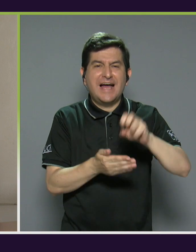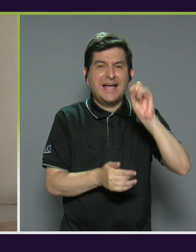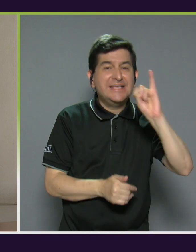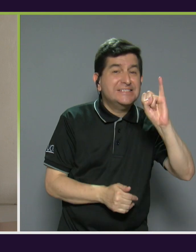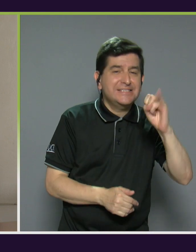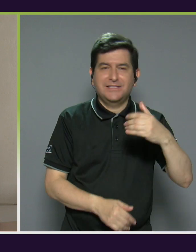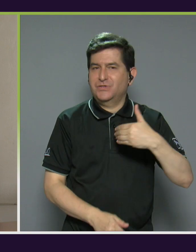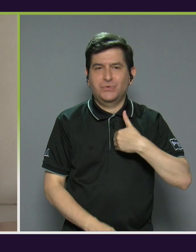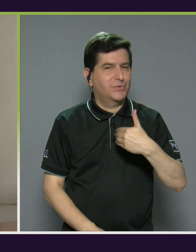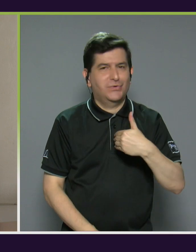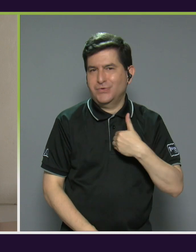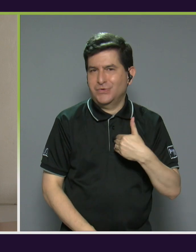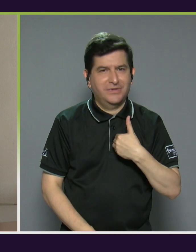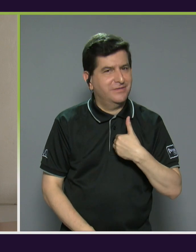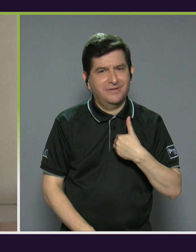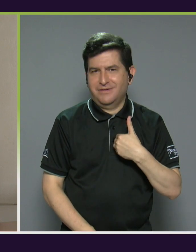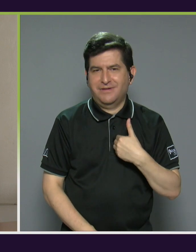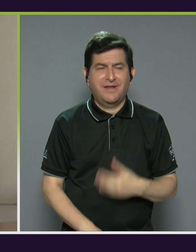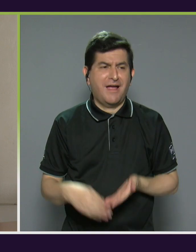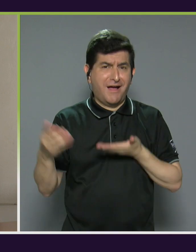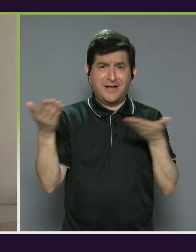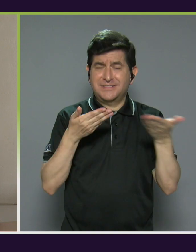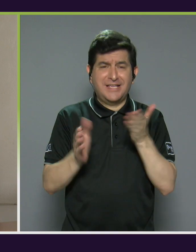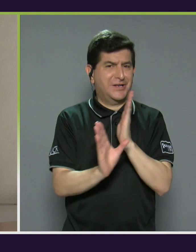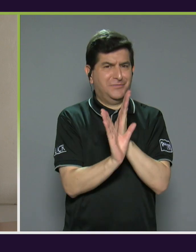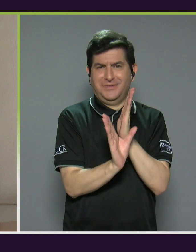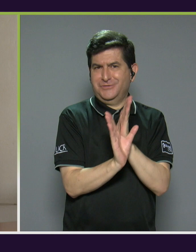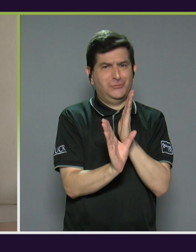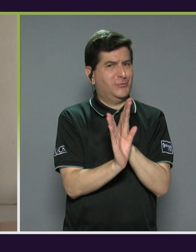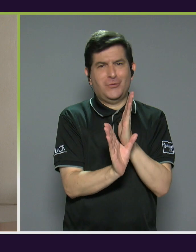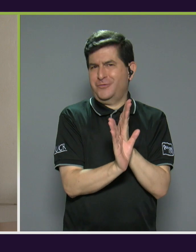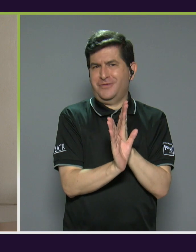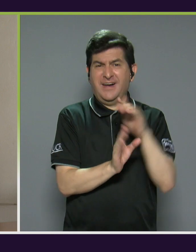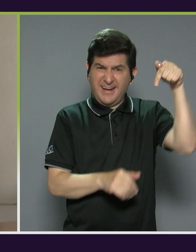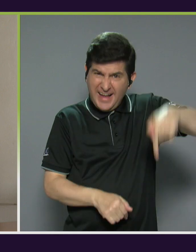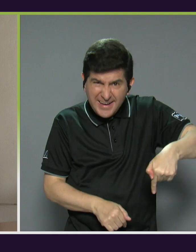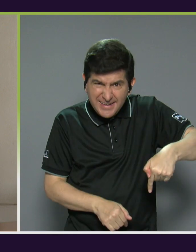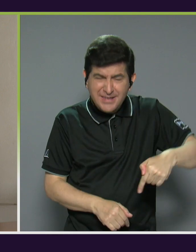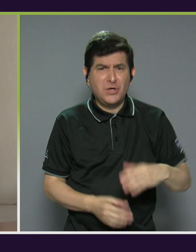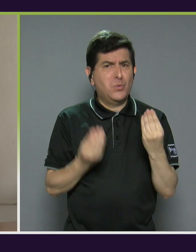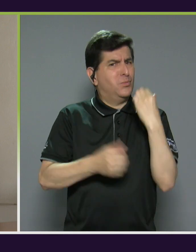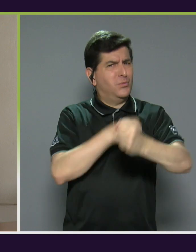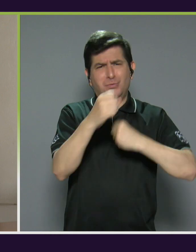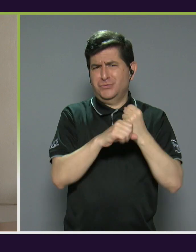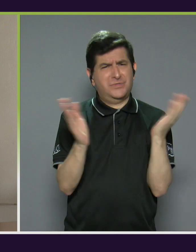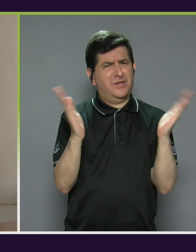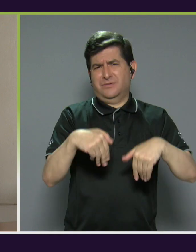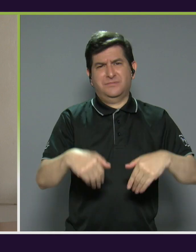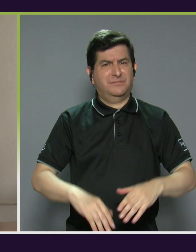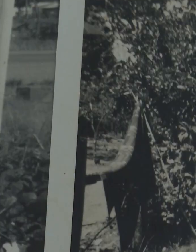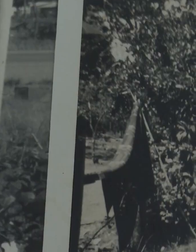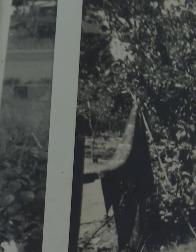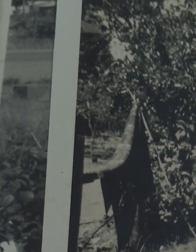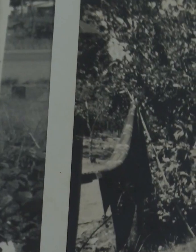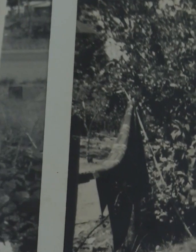no tuvo servicio de psicología aquí durante muchos años.